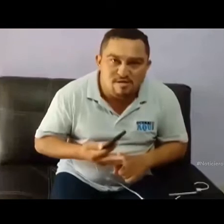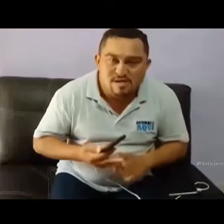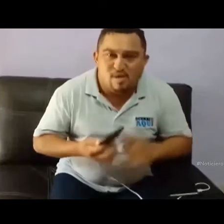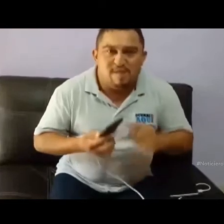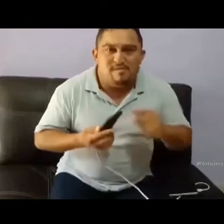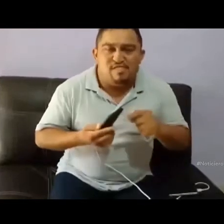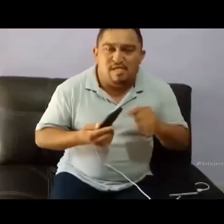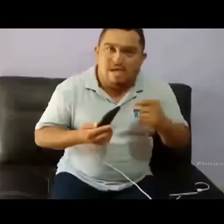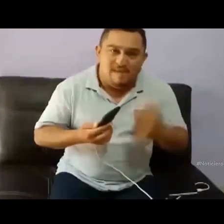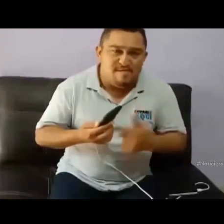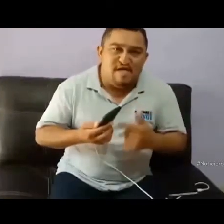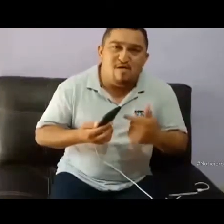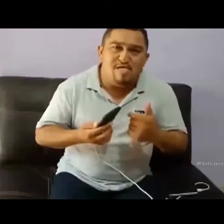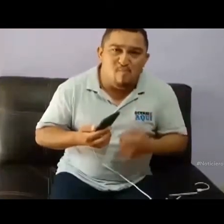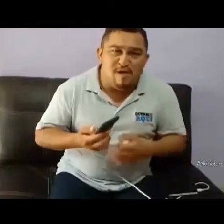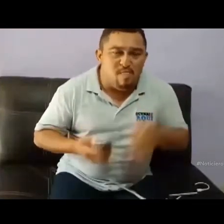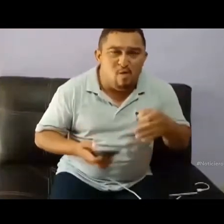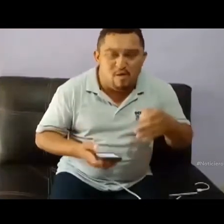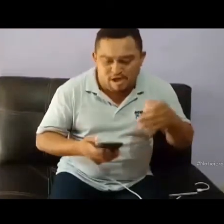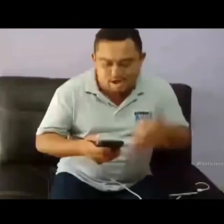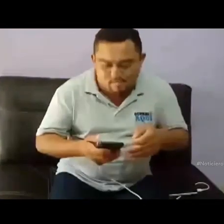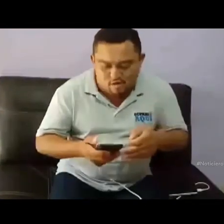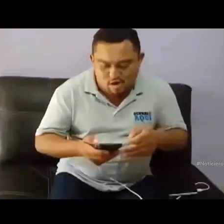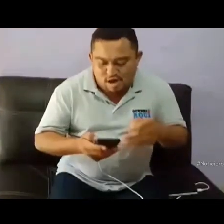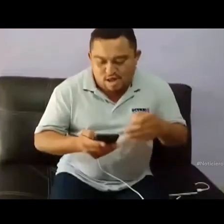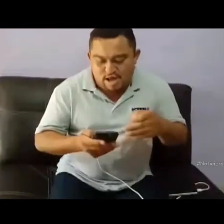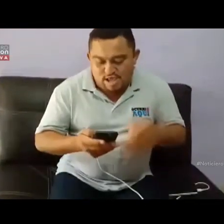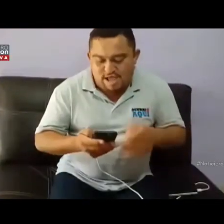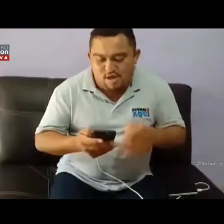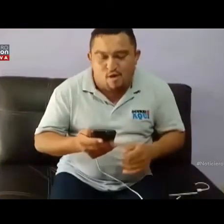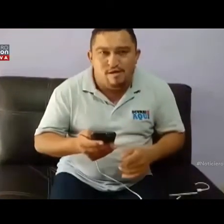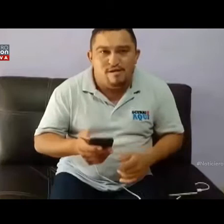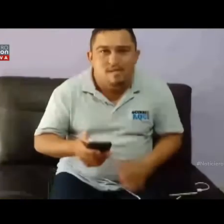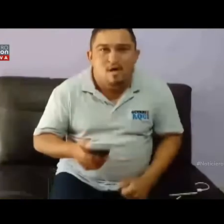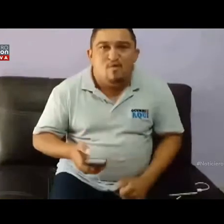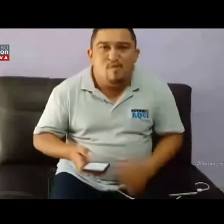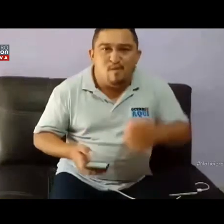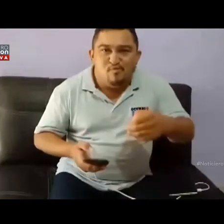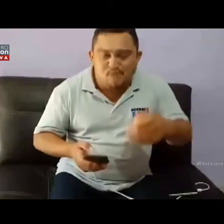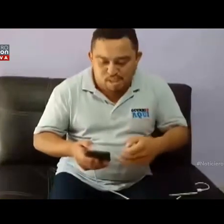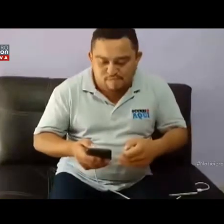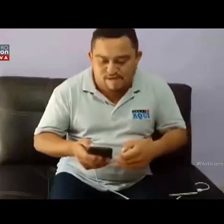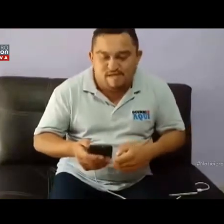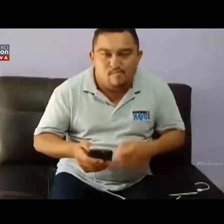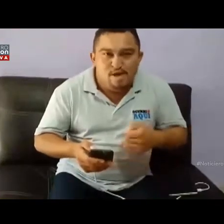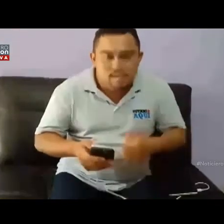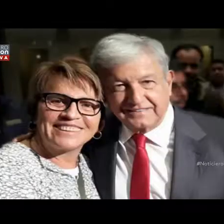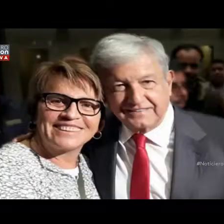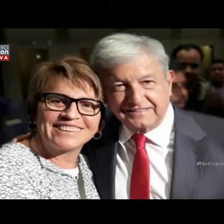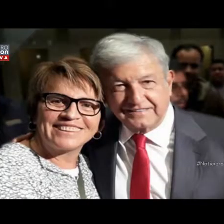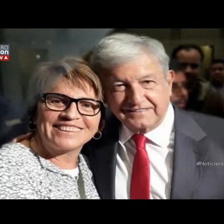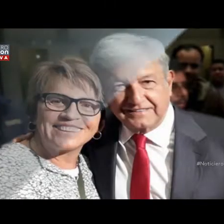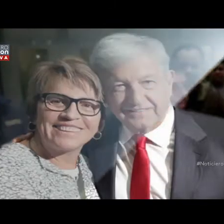y un posterior atentado a su página ocurrió aquí, Romero, mejor conocido como el Ñaca Ñaca, presentó una denuncia contra la alcaldesa